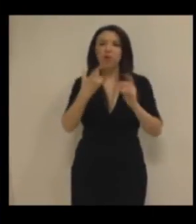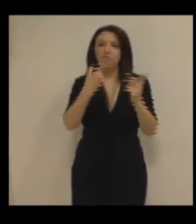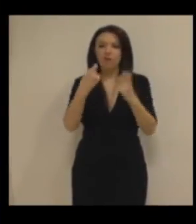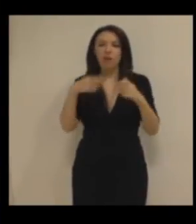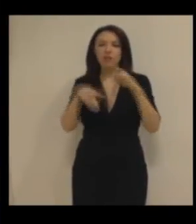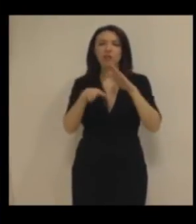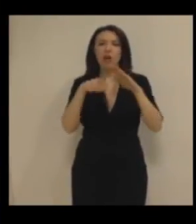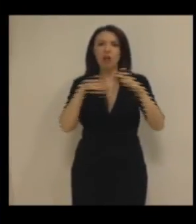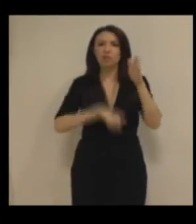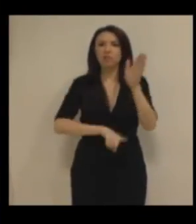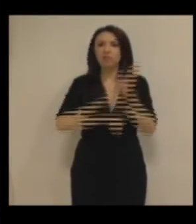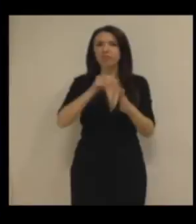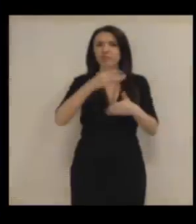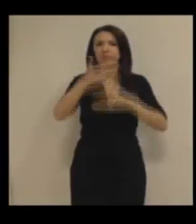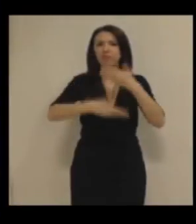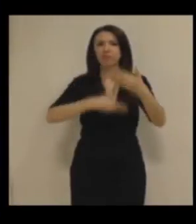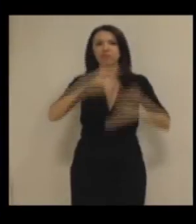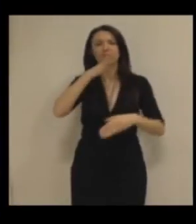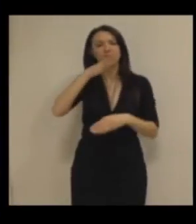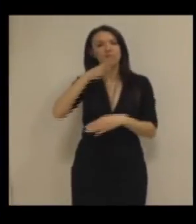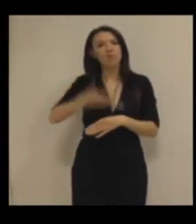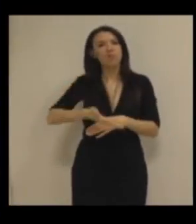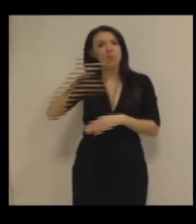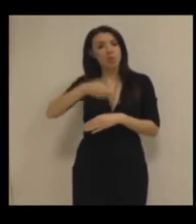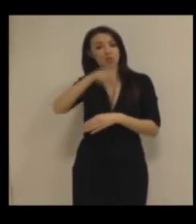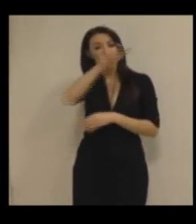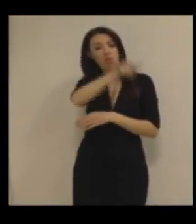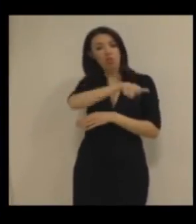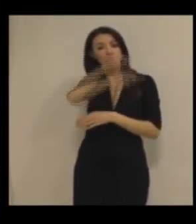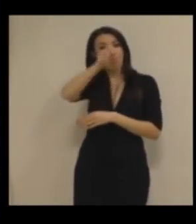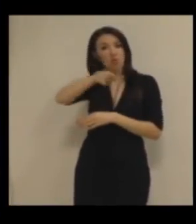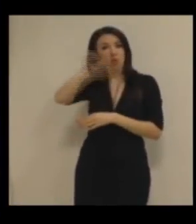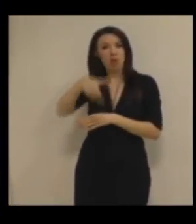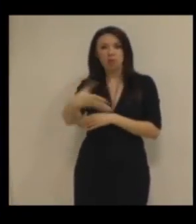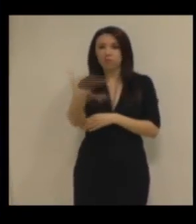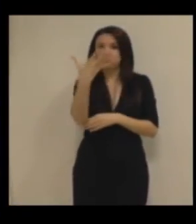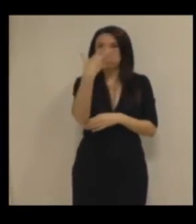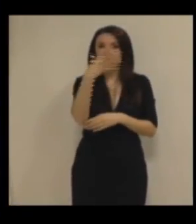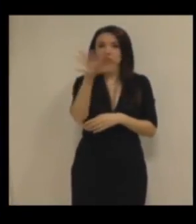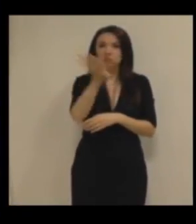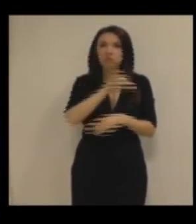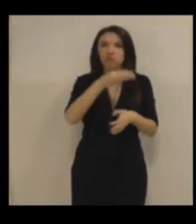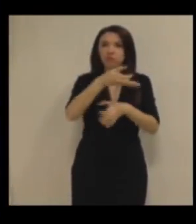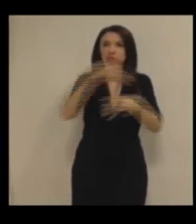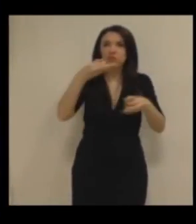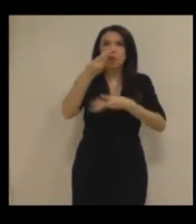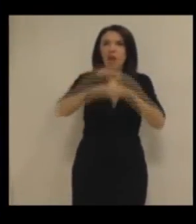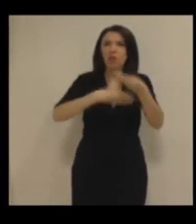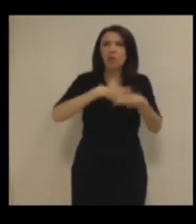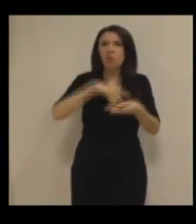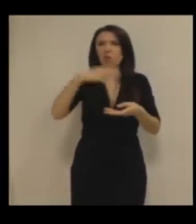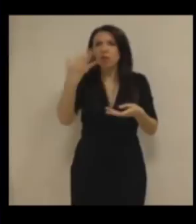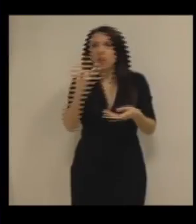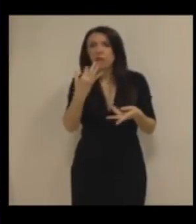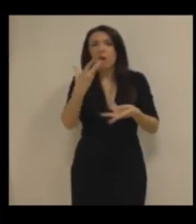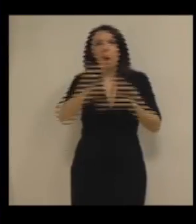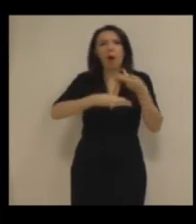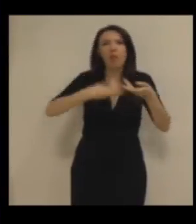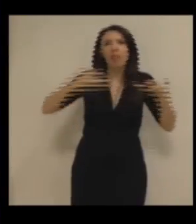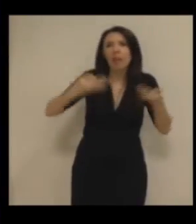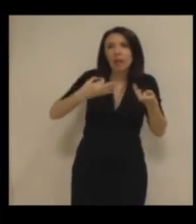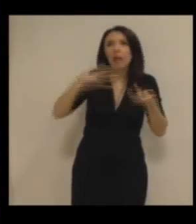avanzando, porque lo importante es que el ciudadano se entere de lo que puede hacer, se entere de lo que hace y lo puede